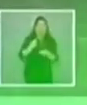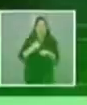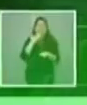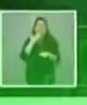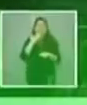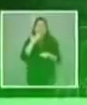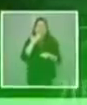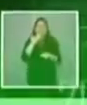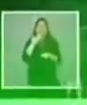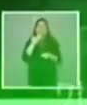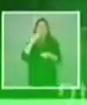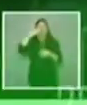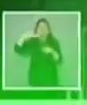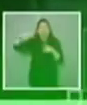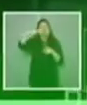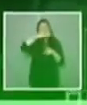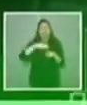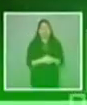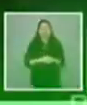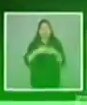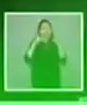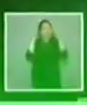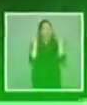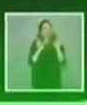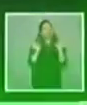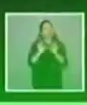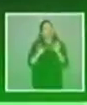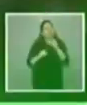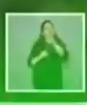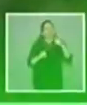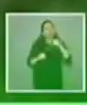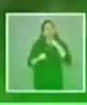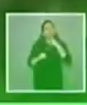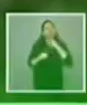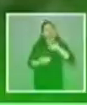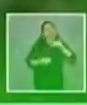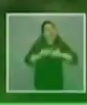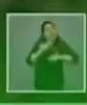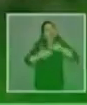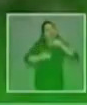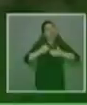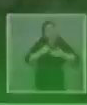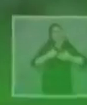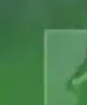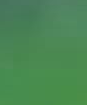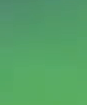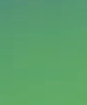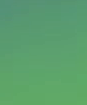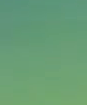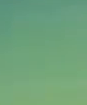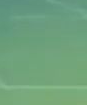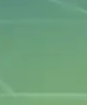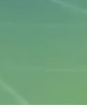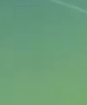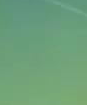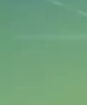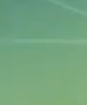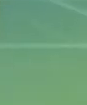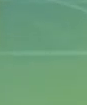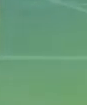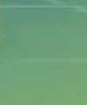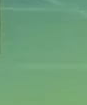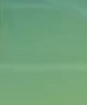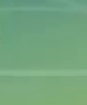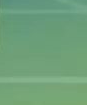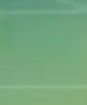este desarrollo de producto, finalmente logra alimentar toda la cadena, toda esta cadena exquisita de valor. Sí, bueno, están